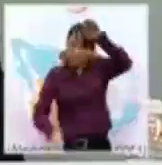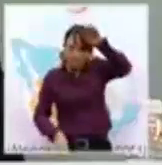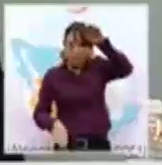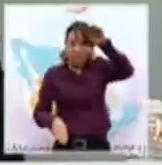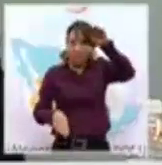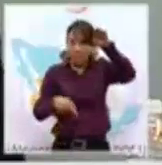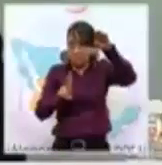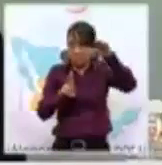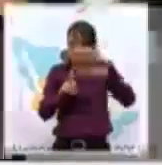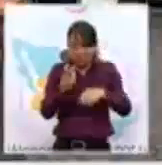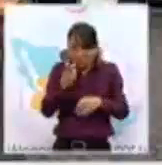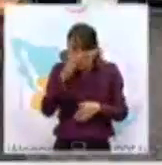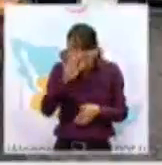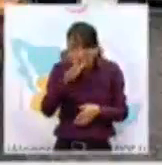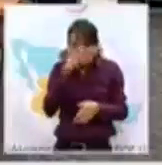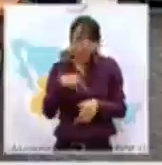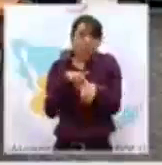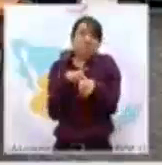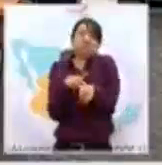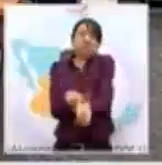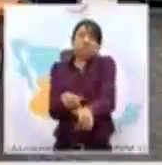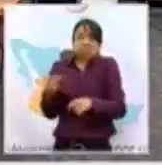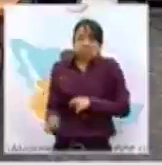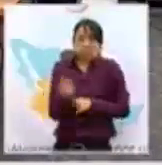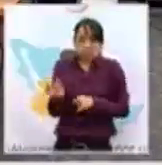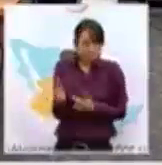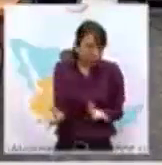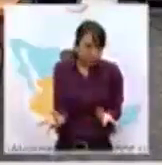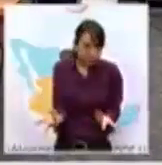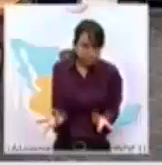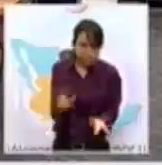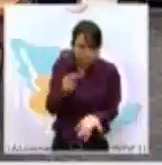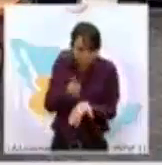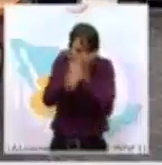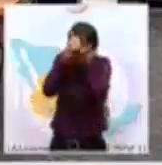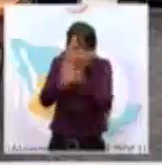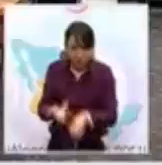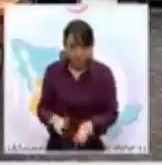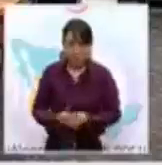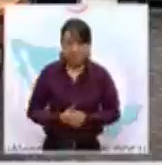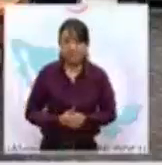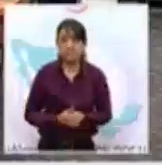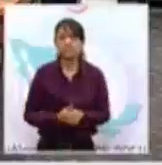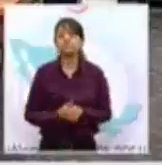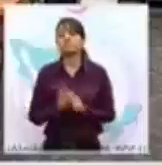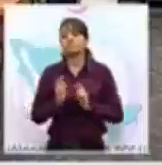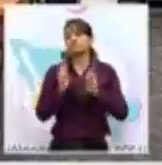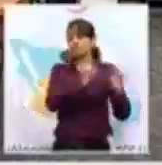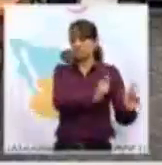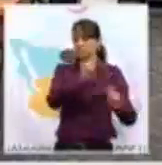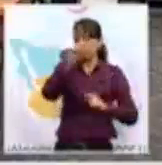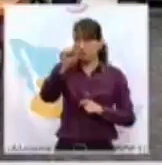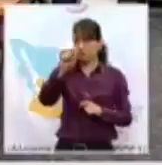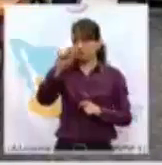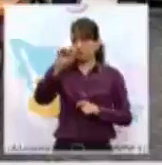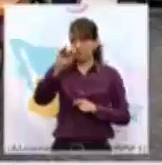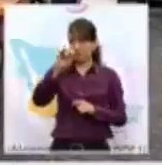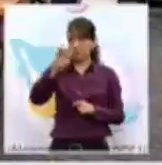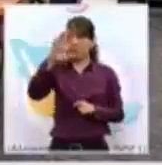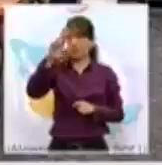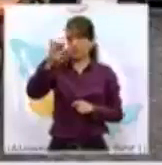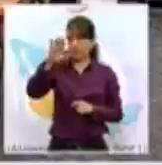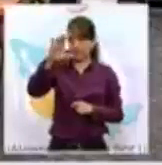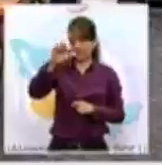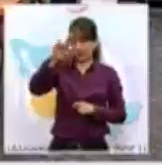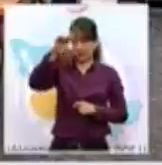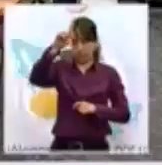Gracias por los comentarios, Blanca Heredia Rubio. Enrique González Tiburcio, por favor. Muchas gracias. Para seguir con la misma